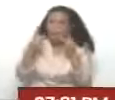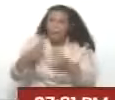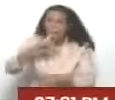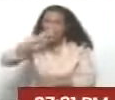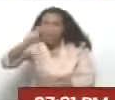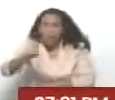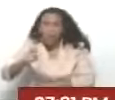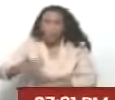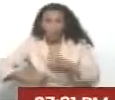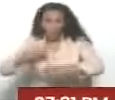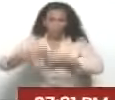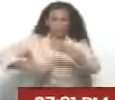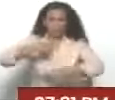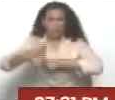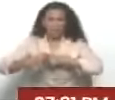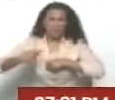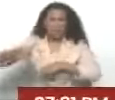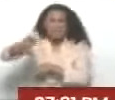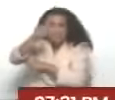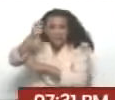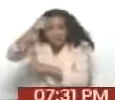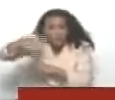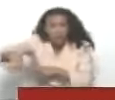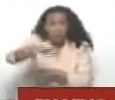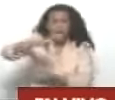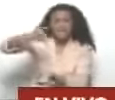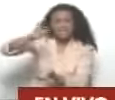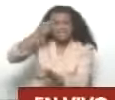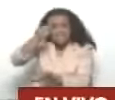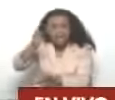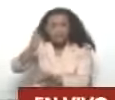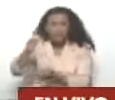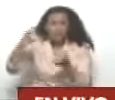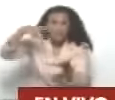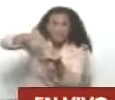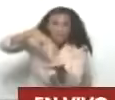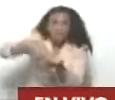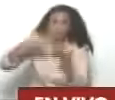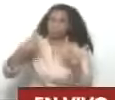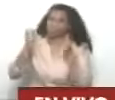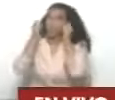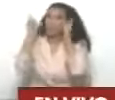Maduro trotando por las calles de Charallave. Creo que eso es una sorpresa.